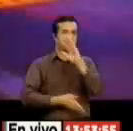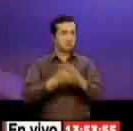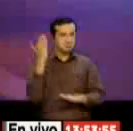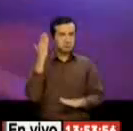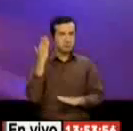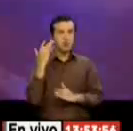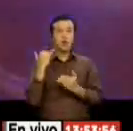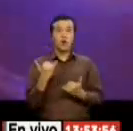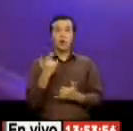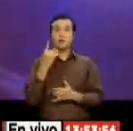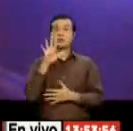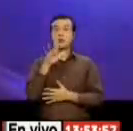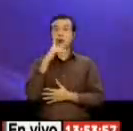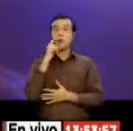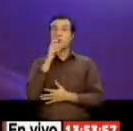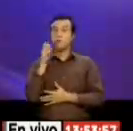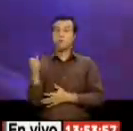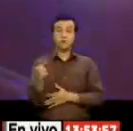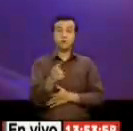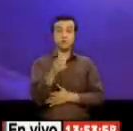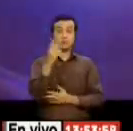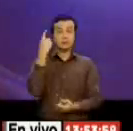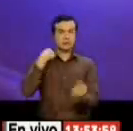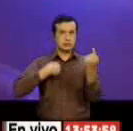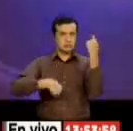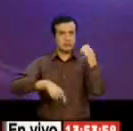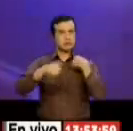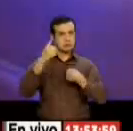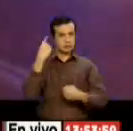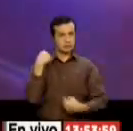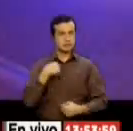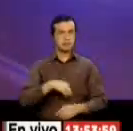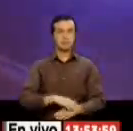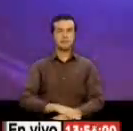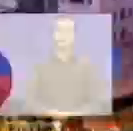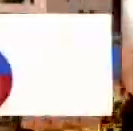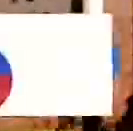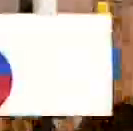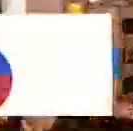momento, 5 bomberos resultaron heridos. Para Telediario reportó Fanny Lara.